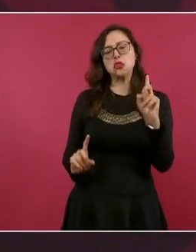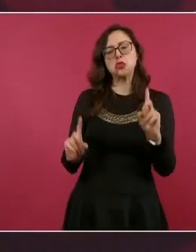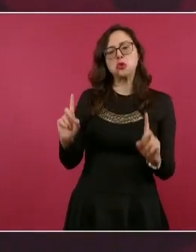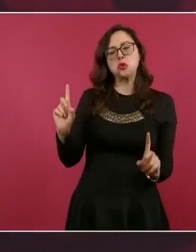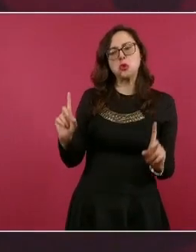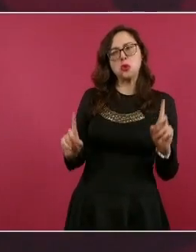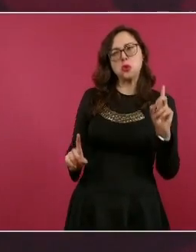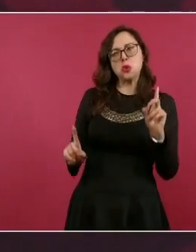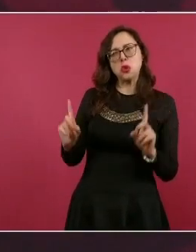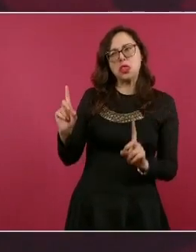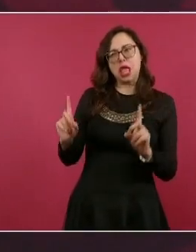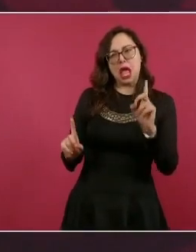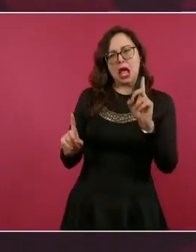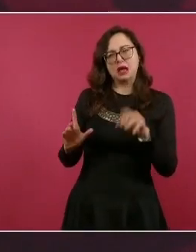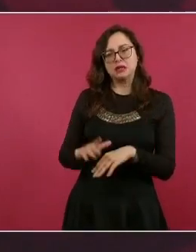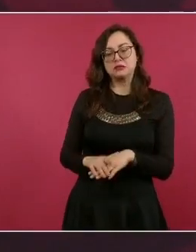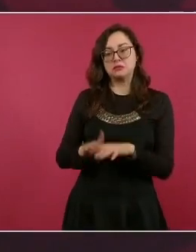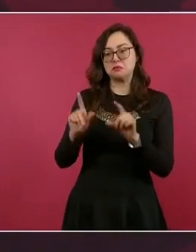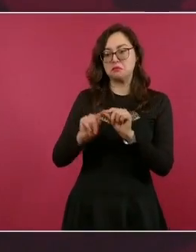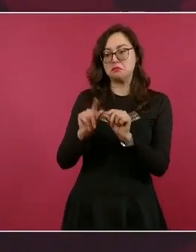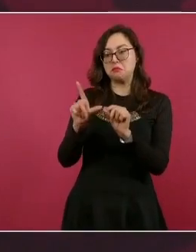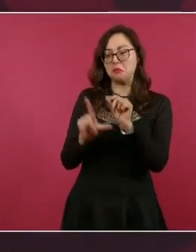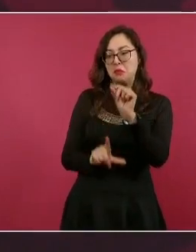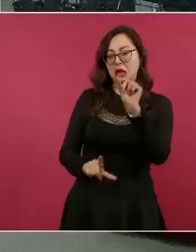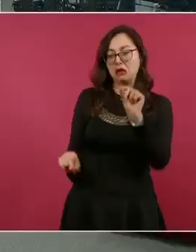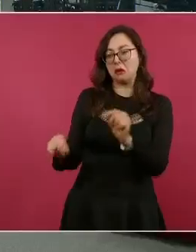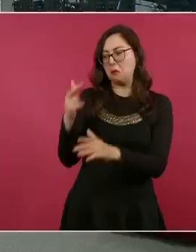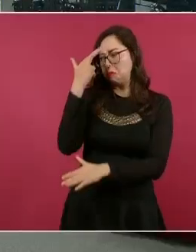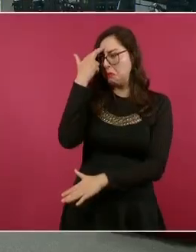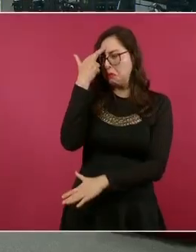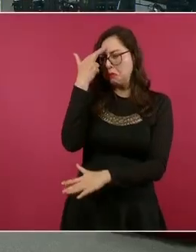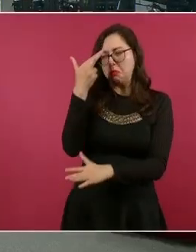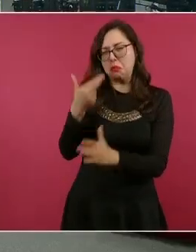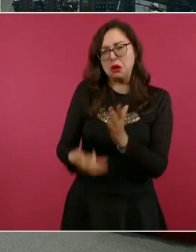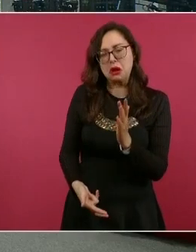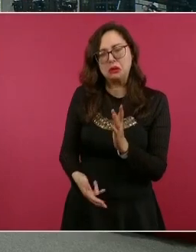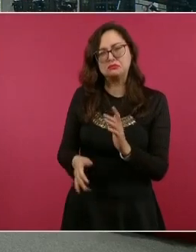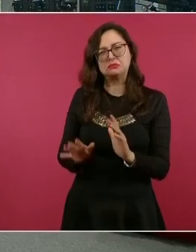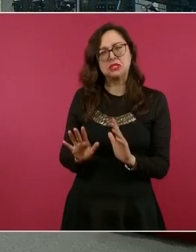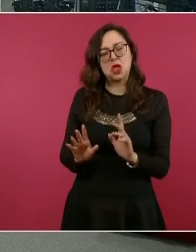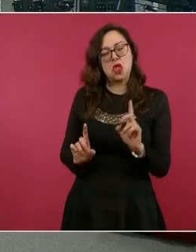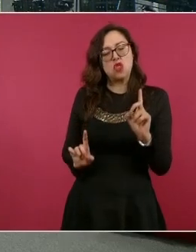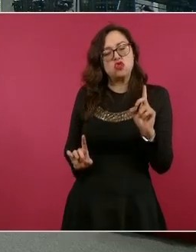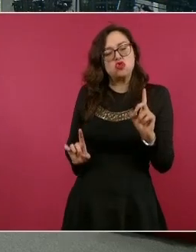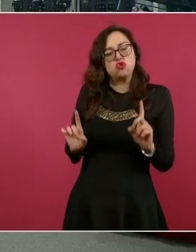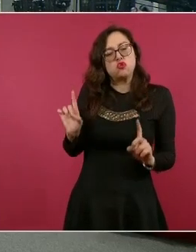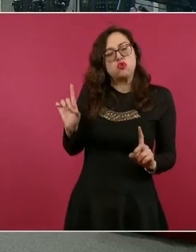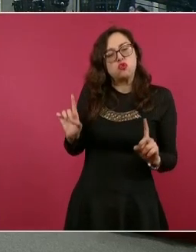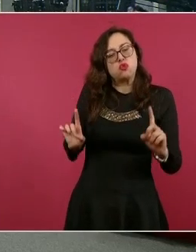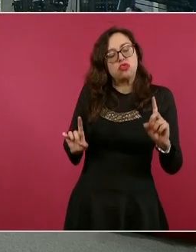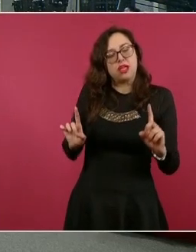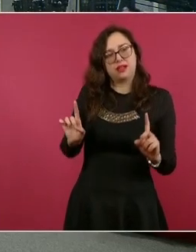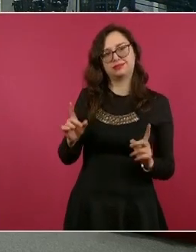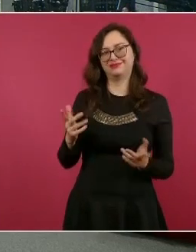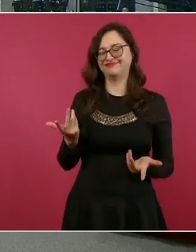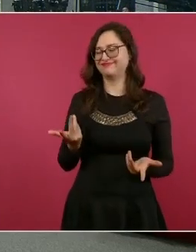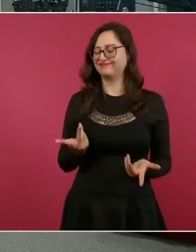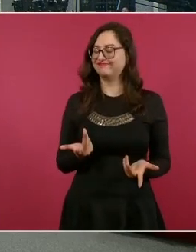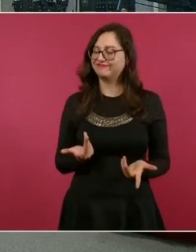A ver si lo leemos. Nada más esa parte.